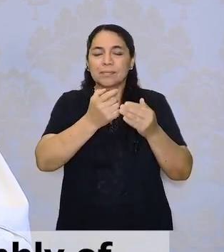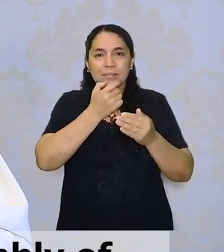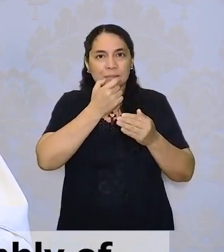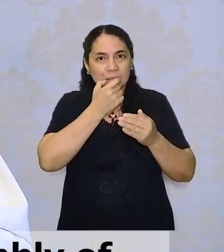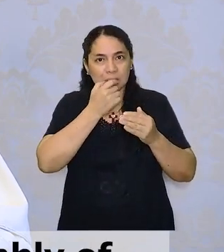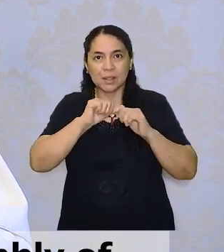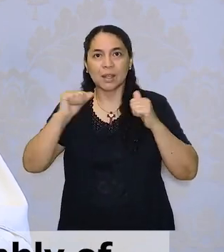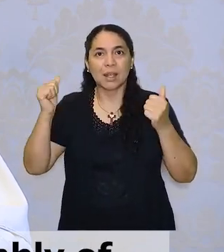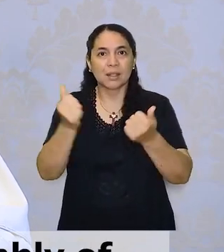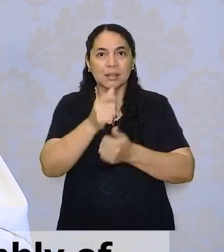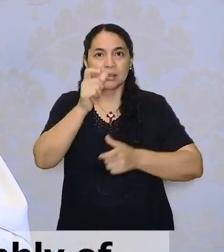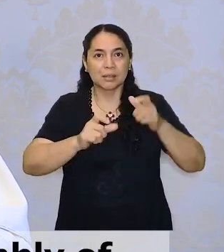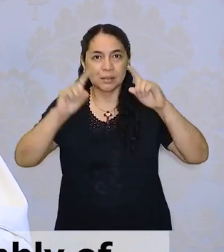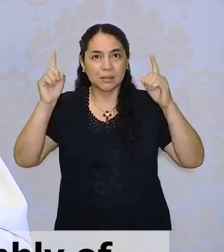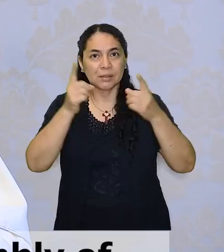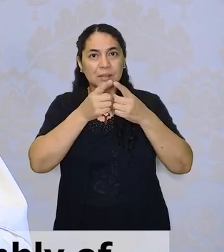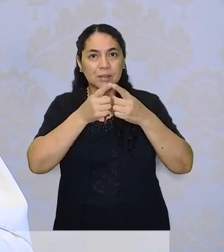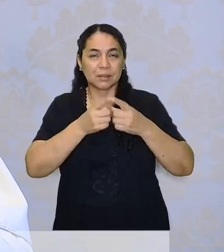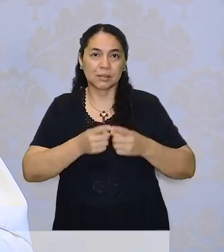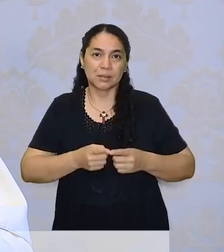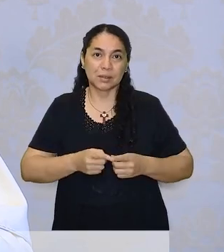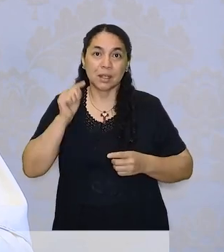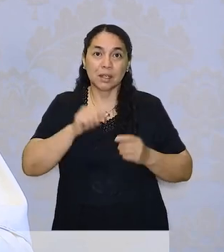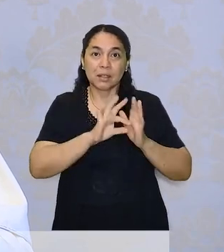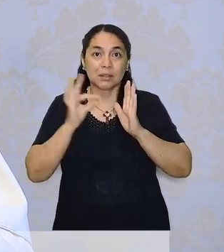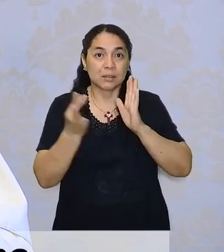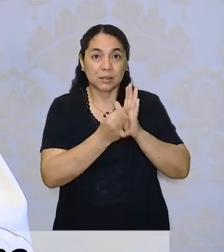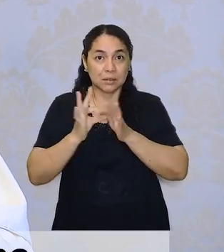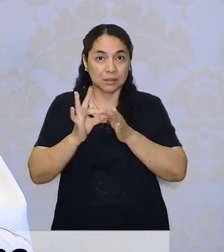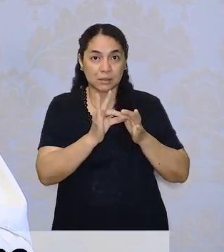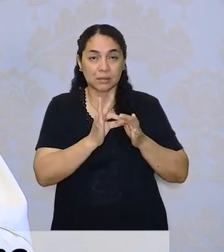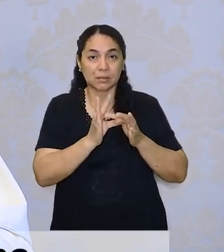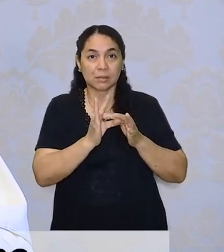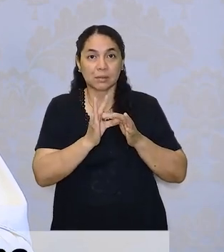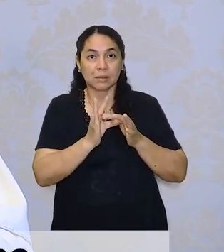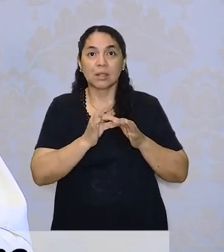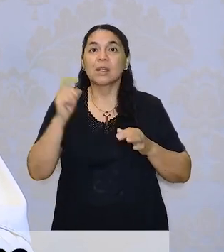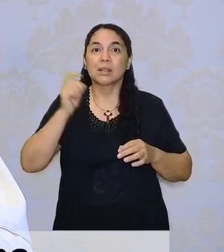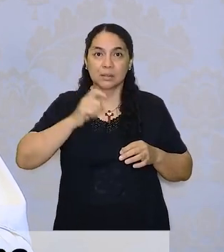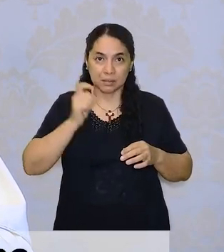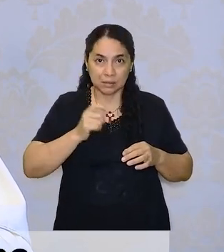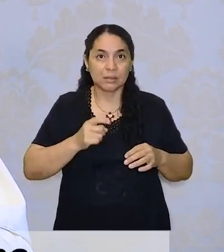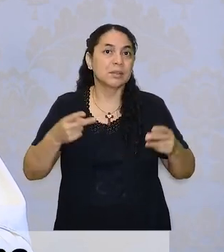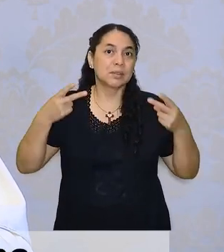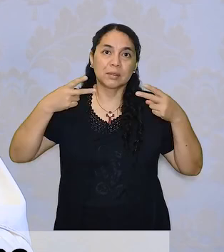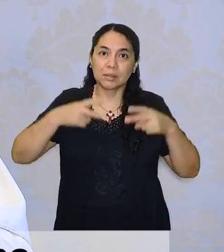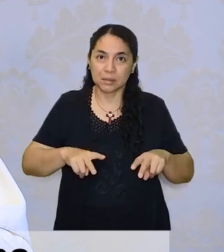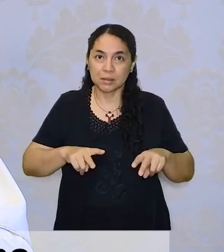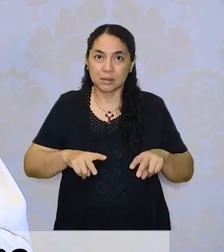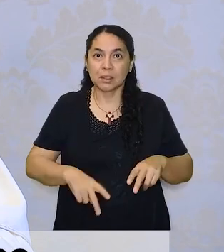la Eucaristía y de la Asamblea de los Santos. Esta fraternidad debe